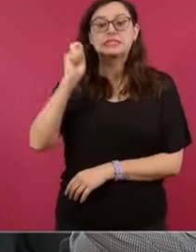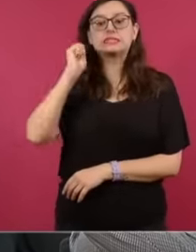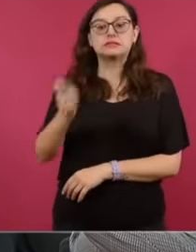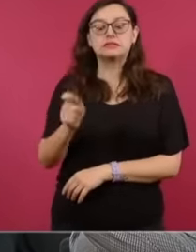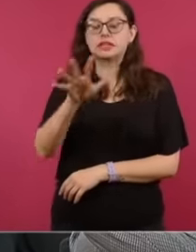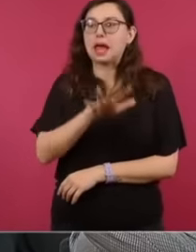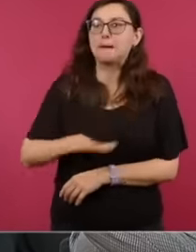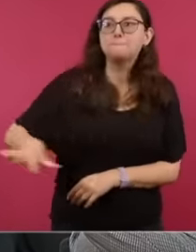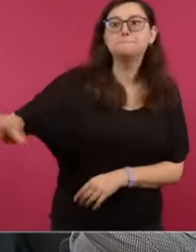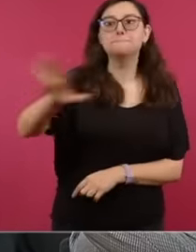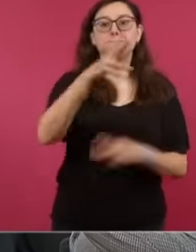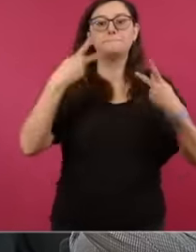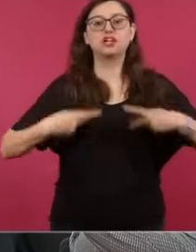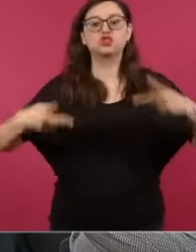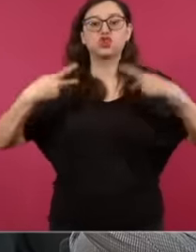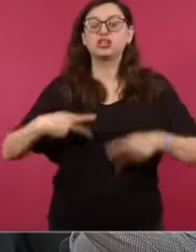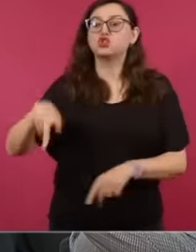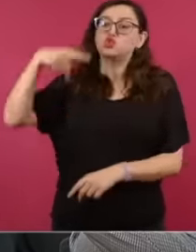del pueblo,